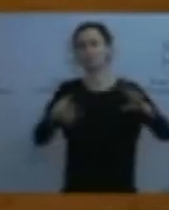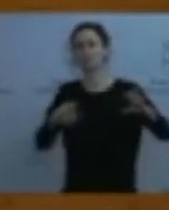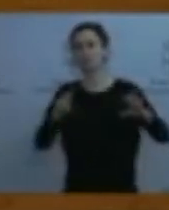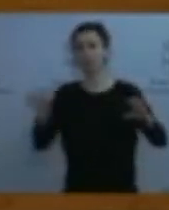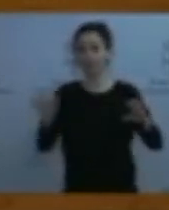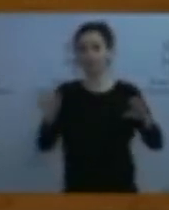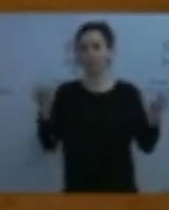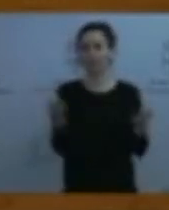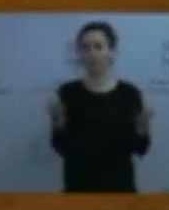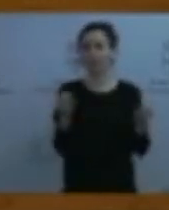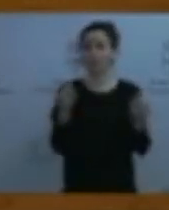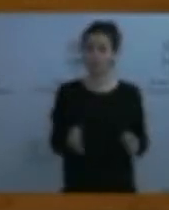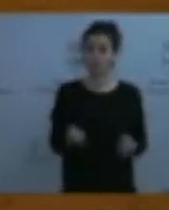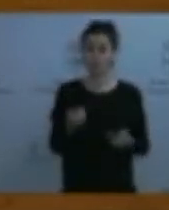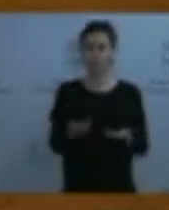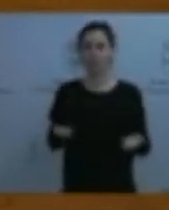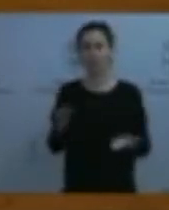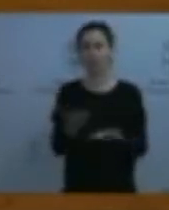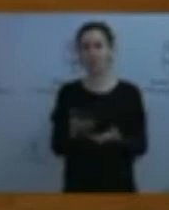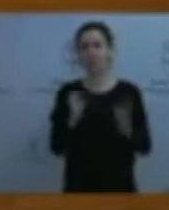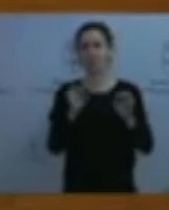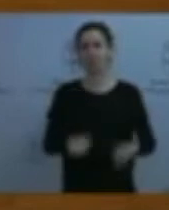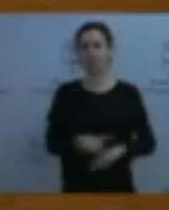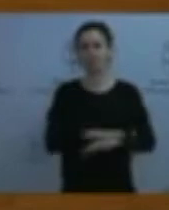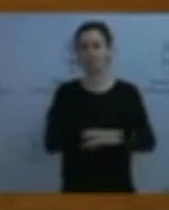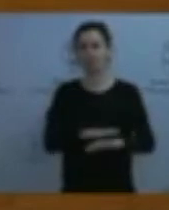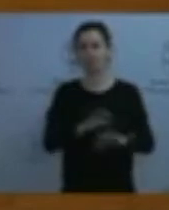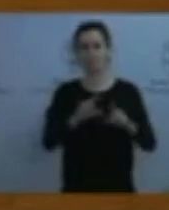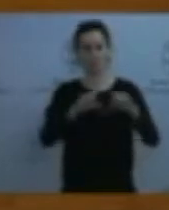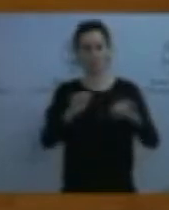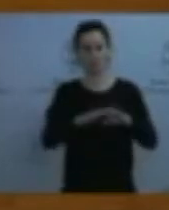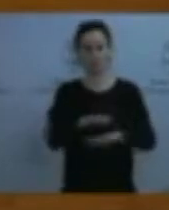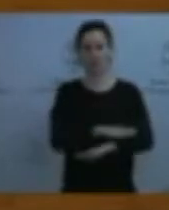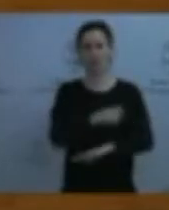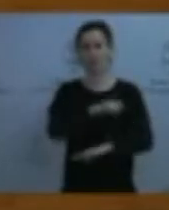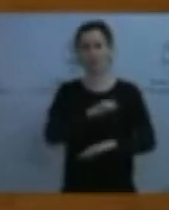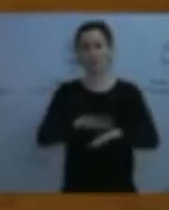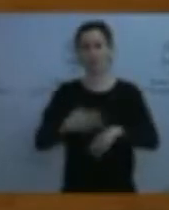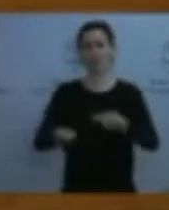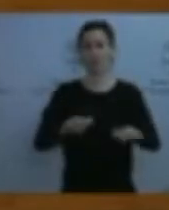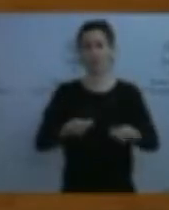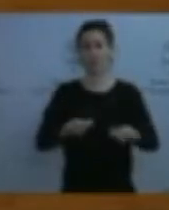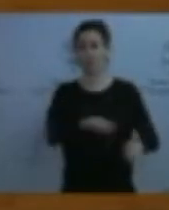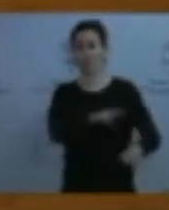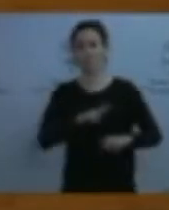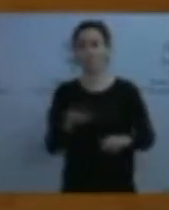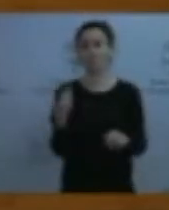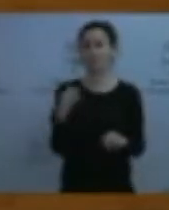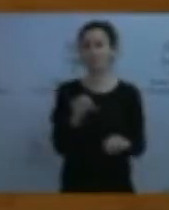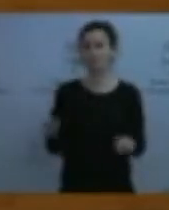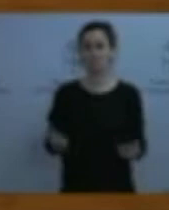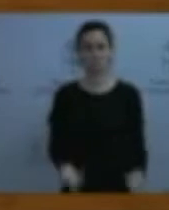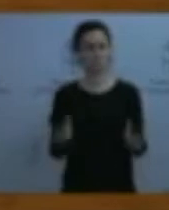¿Qué demandas va a trasladar el Gobierno asturiano y al Gobierno español en la negociación? Me dijo la semana pasada que no tenían